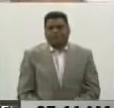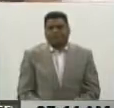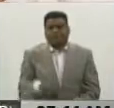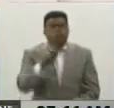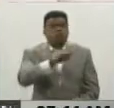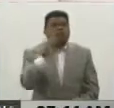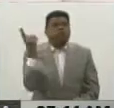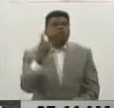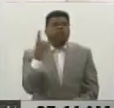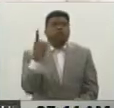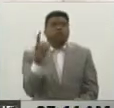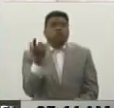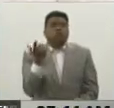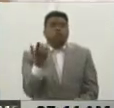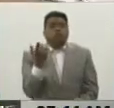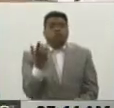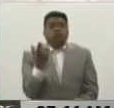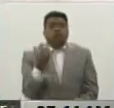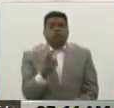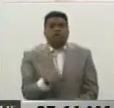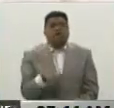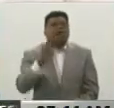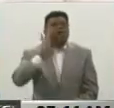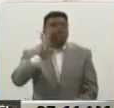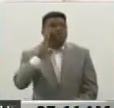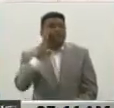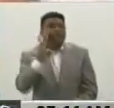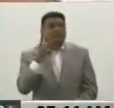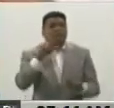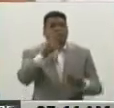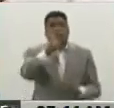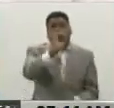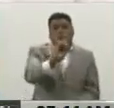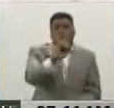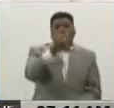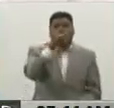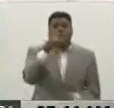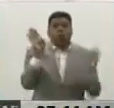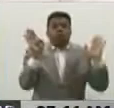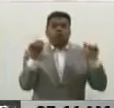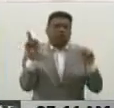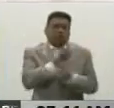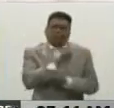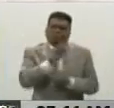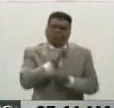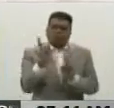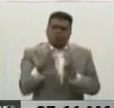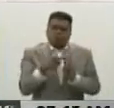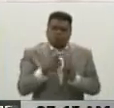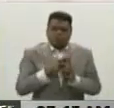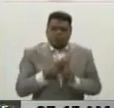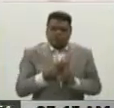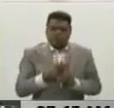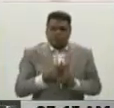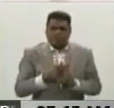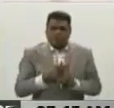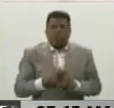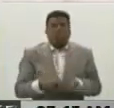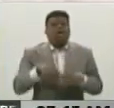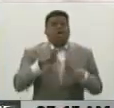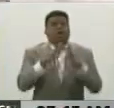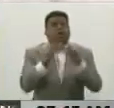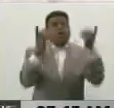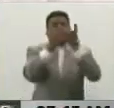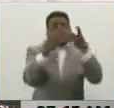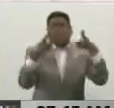un efecto de Facebook, de Twitter. El verdadero componente que hace que esto ocurra es la democratización al